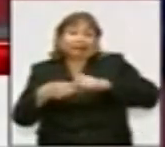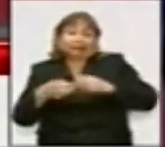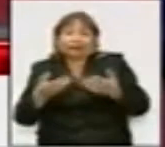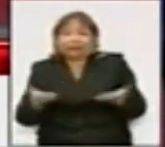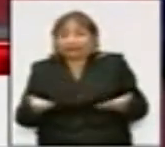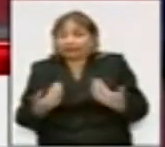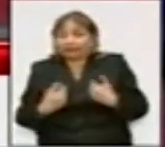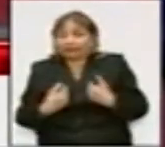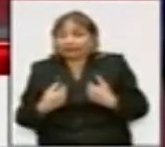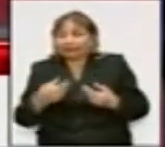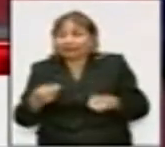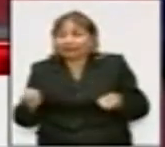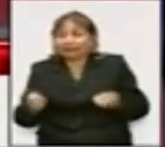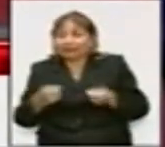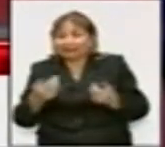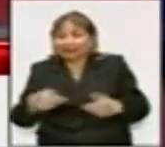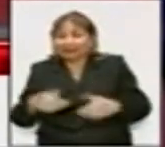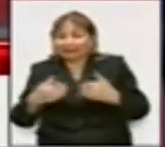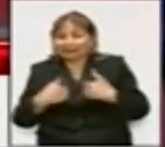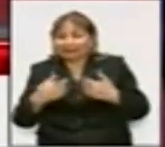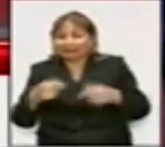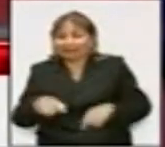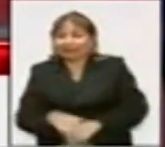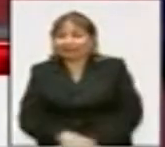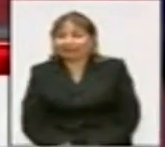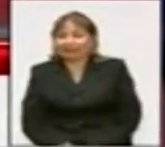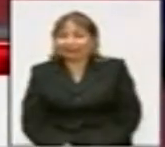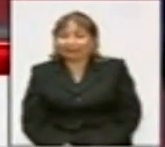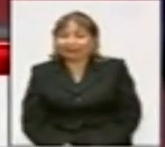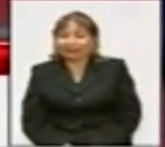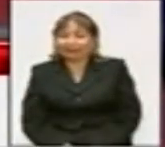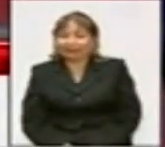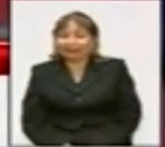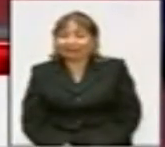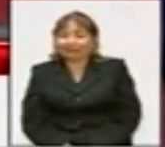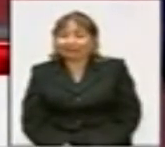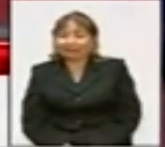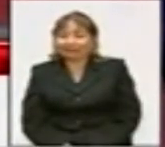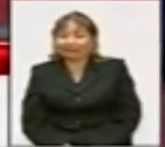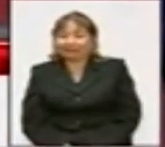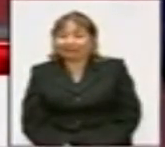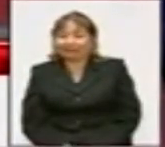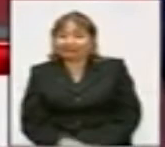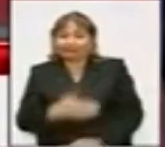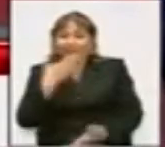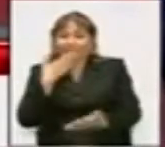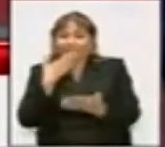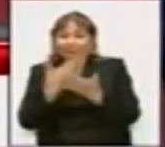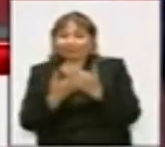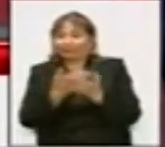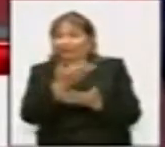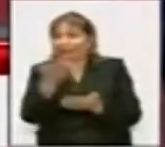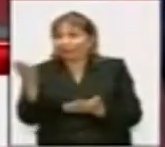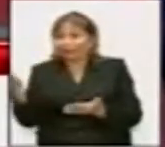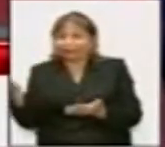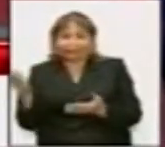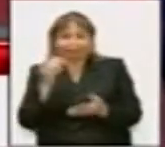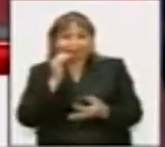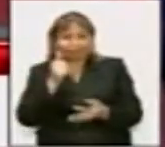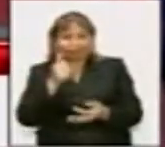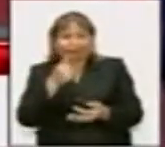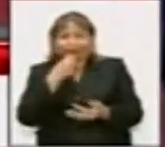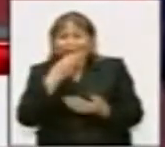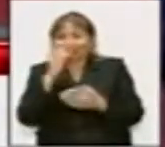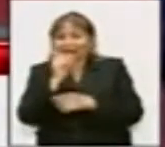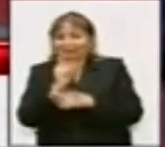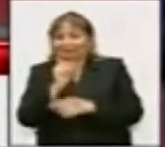la ópera que tenemos hoy en adelante nosotros no agrade personalmente les agradezco a todos ustedes realmente un gran referente una gran